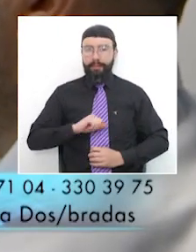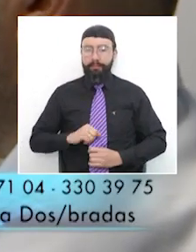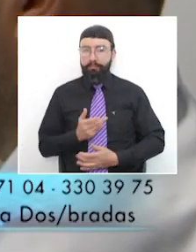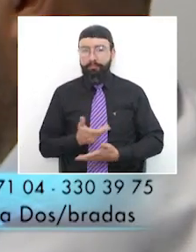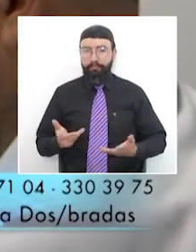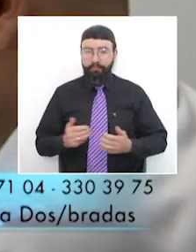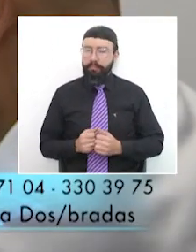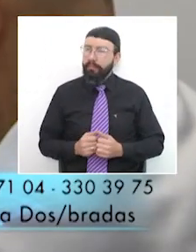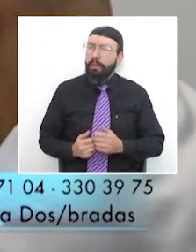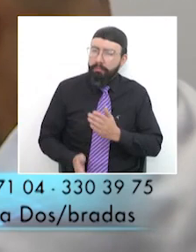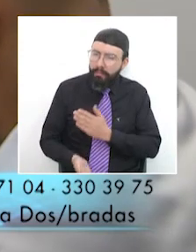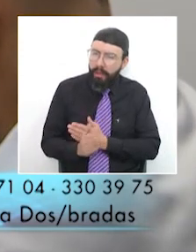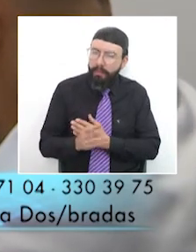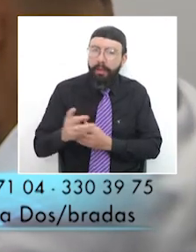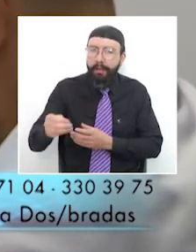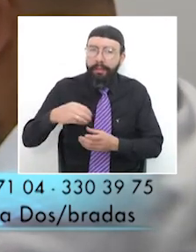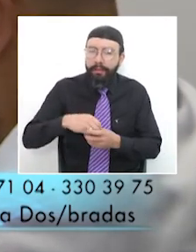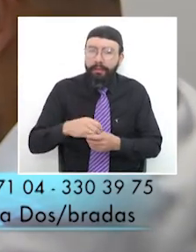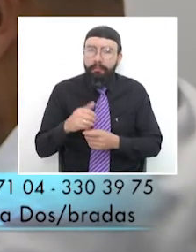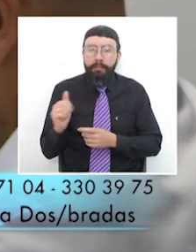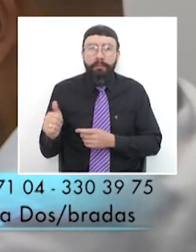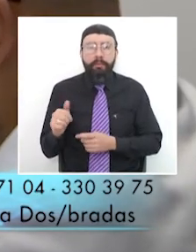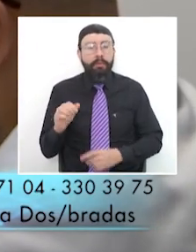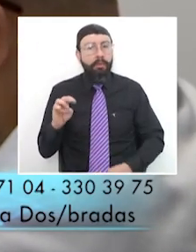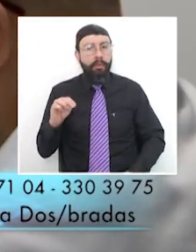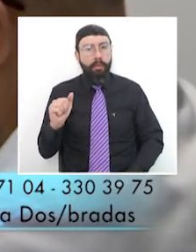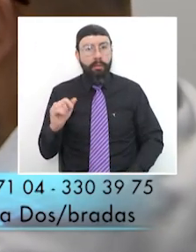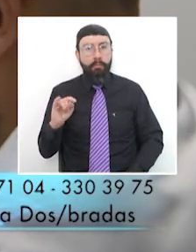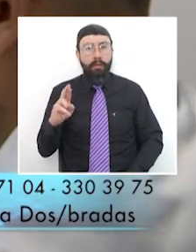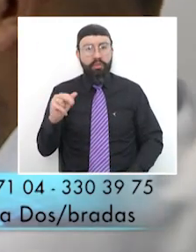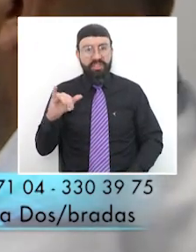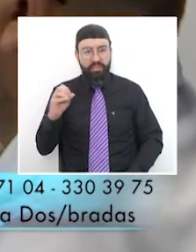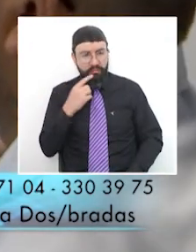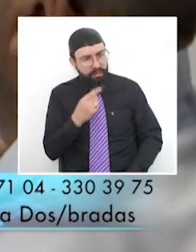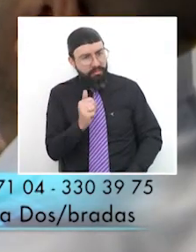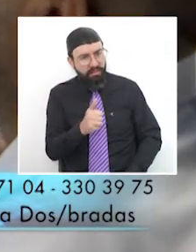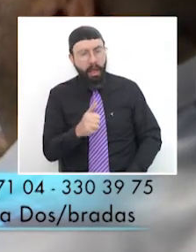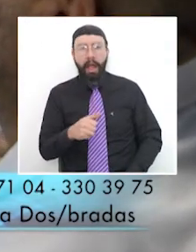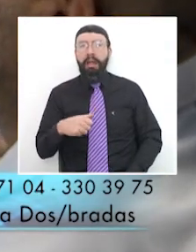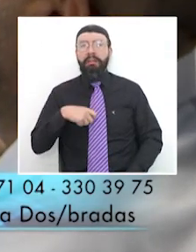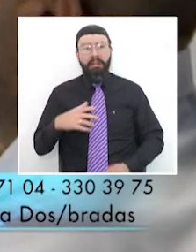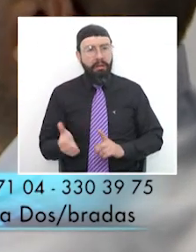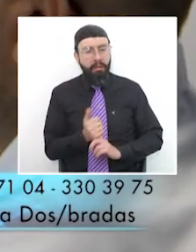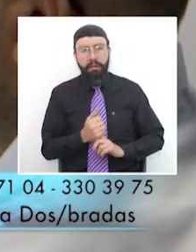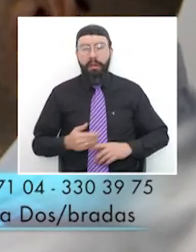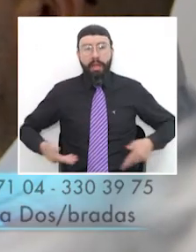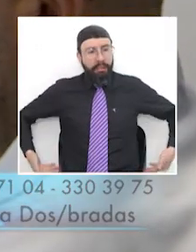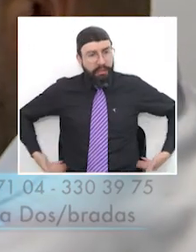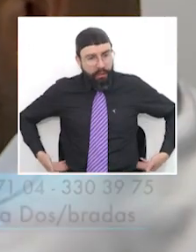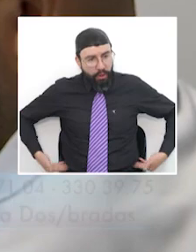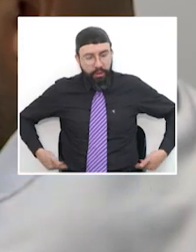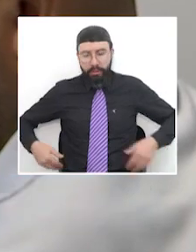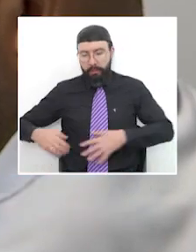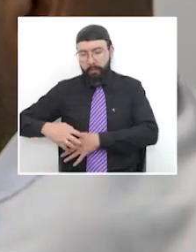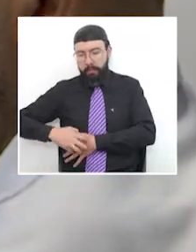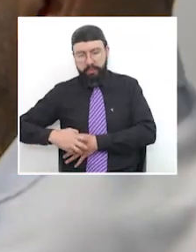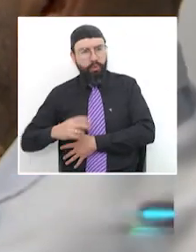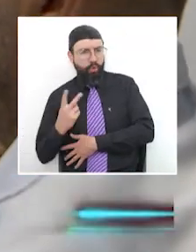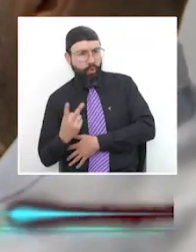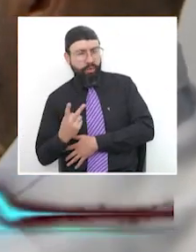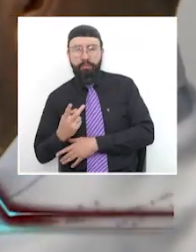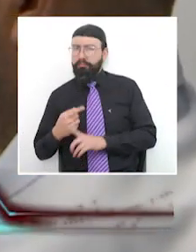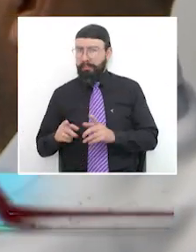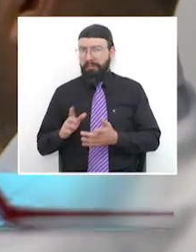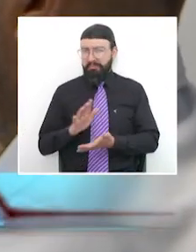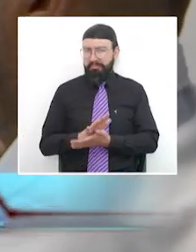barrido ecográfico, dice el doctor Mauricio, ay, ya le encontré 2 quistes en los riñones, que son silenciosos, y por eso es importante que hagan